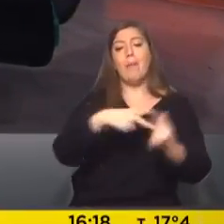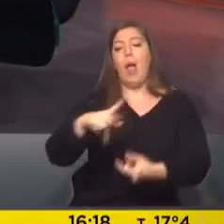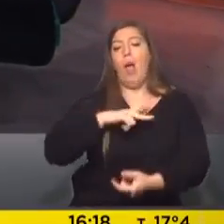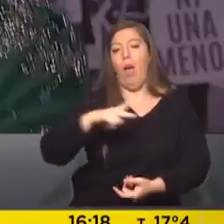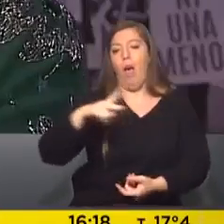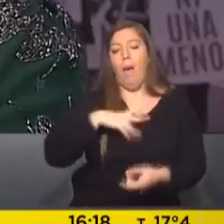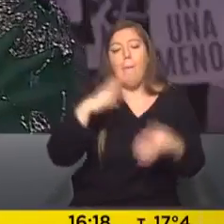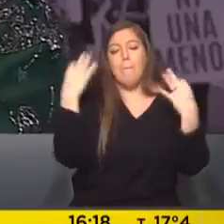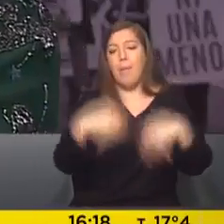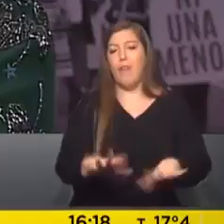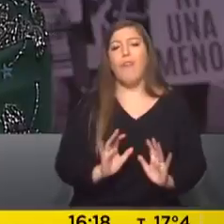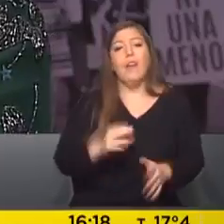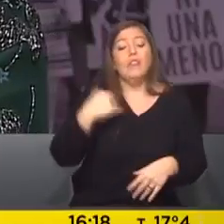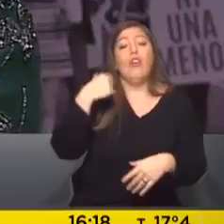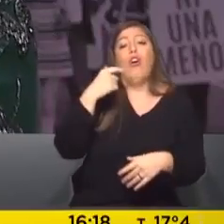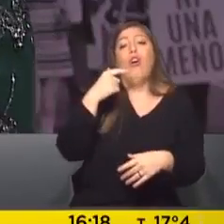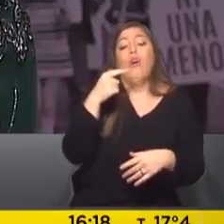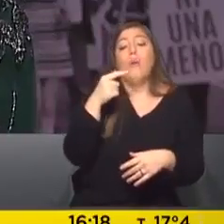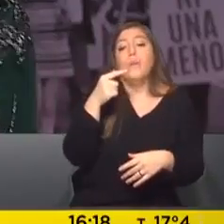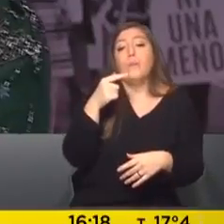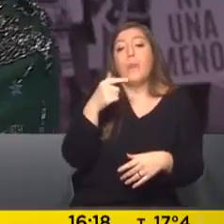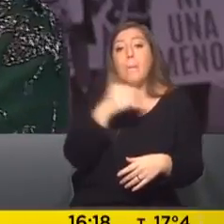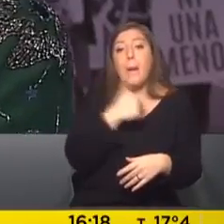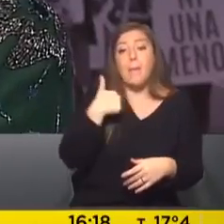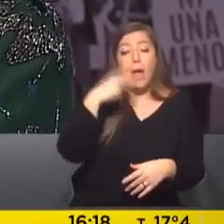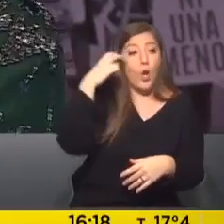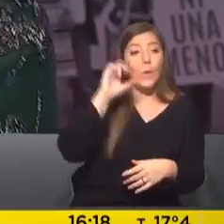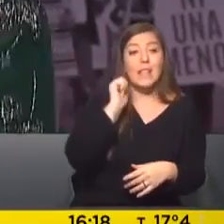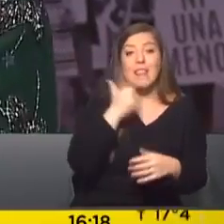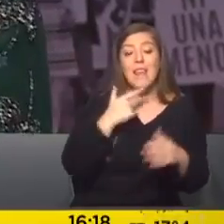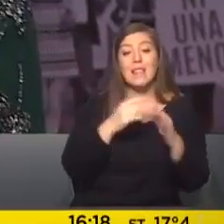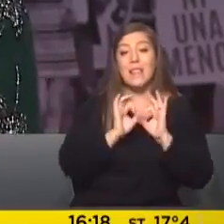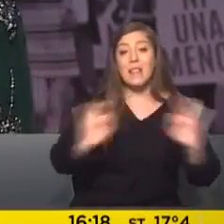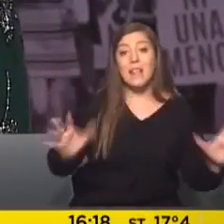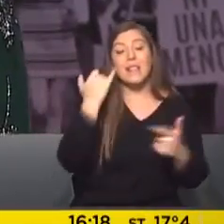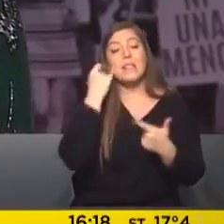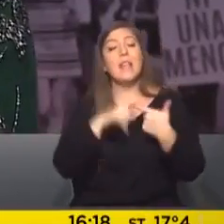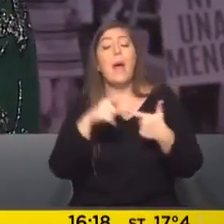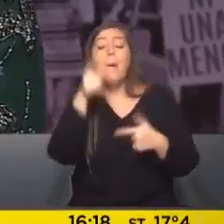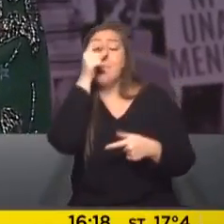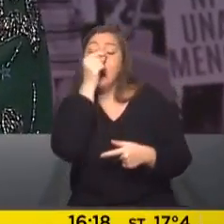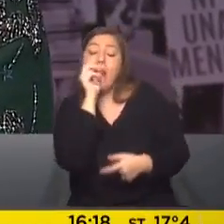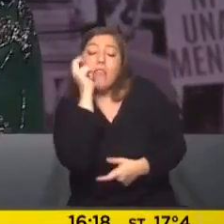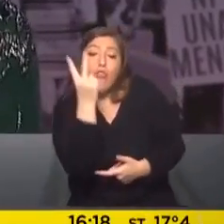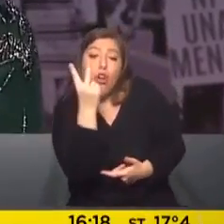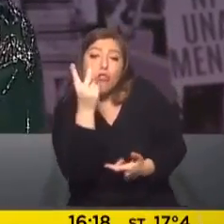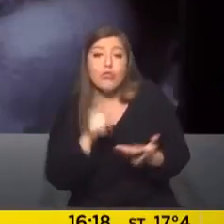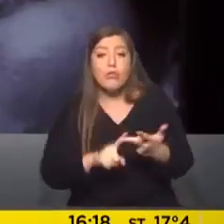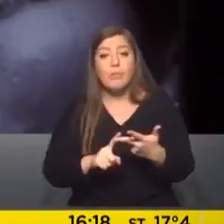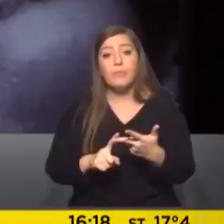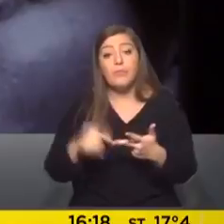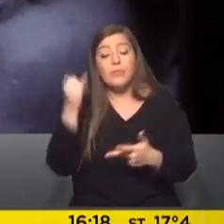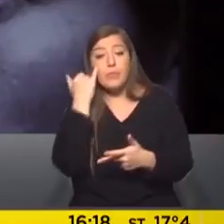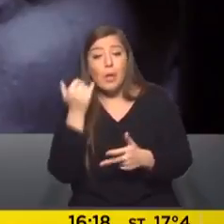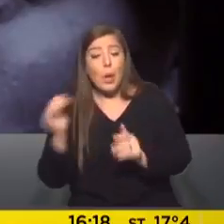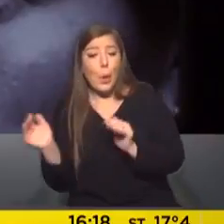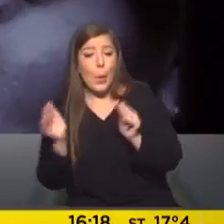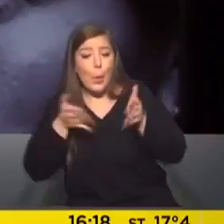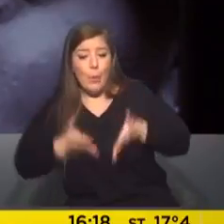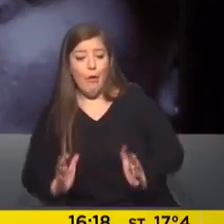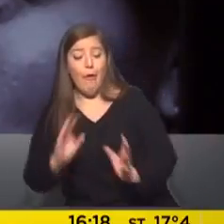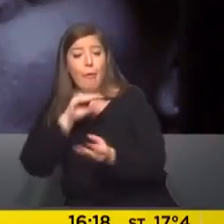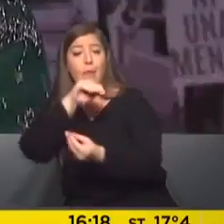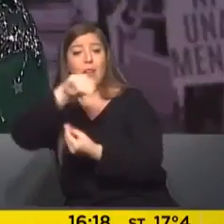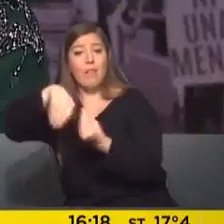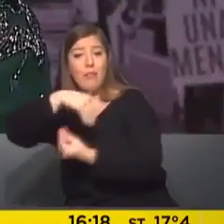de su mamá, 2 días de su papá con suerte. Un bebé de una familia menos rica va a tener 0 días. Entonces esa familia va a tener que, claro,